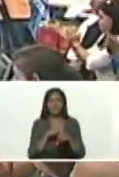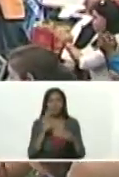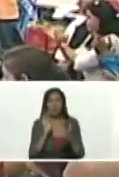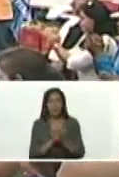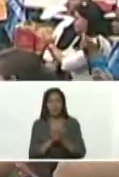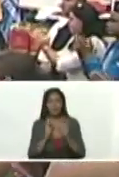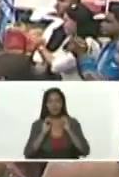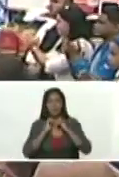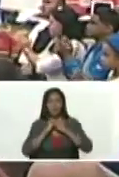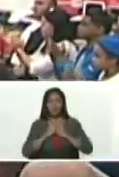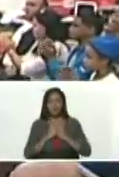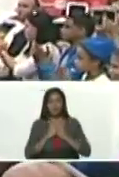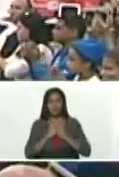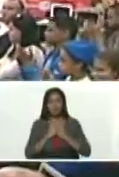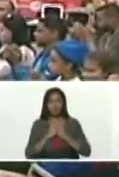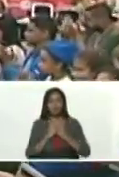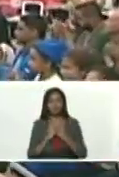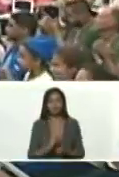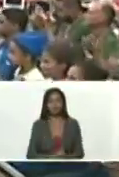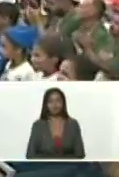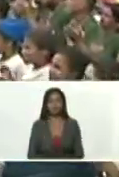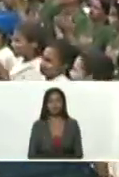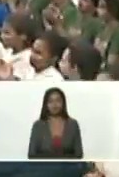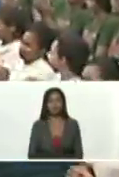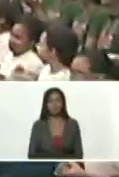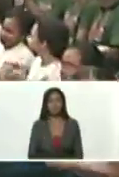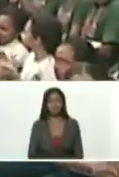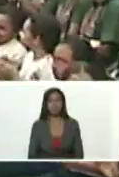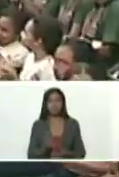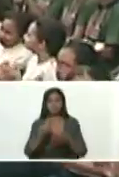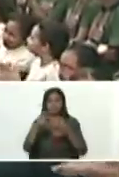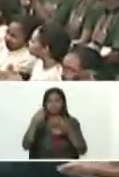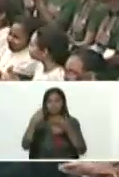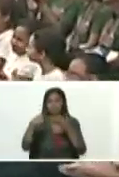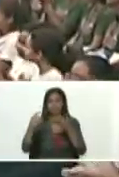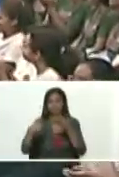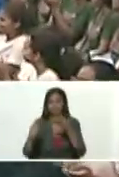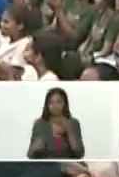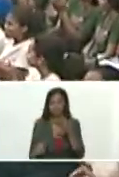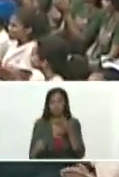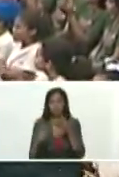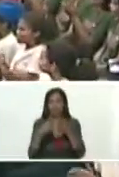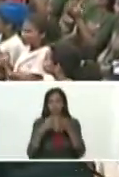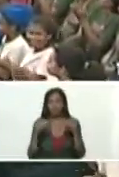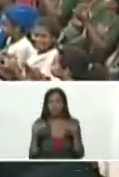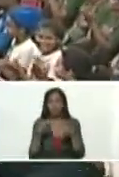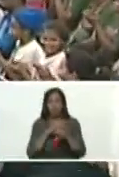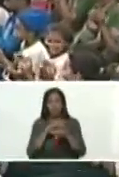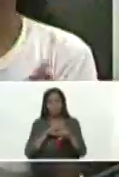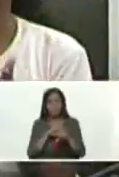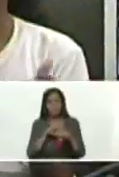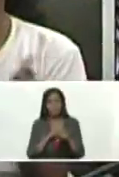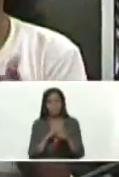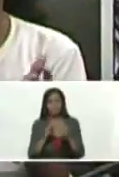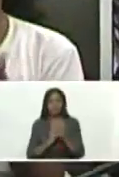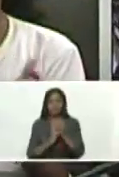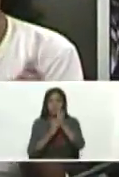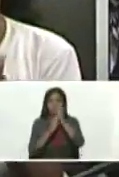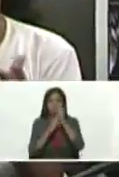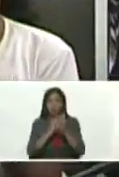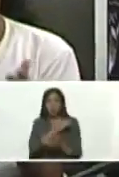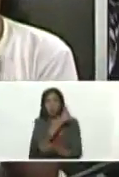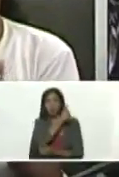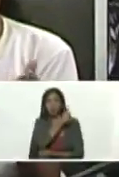compañero Aristóbulo, César Trompi, Ernesto, a las rectoras, rectores,